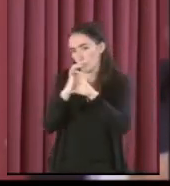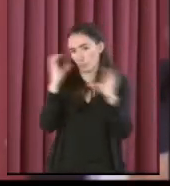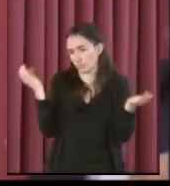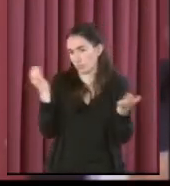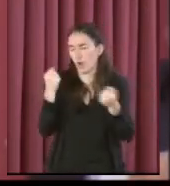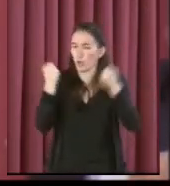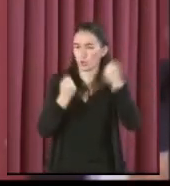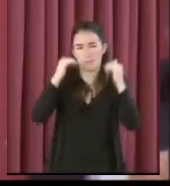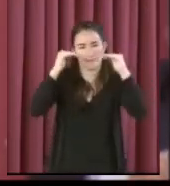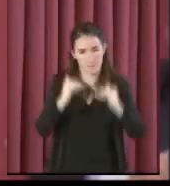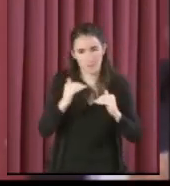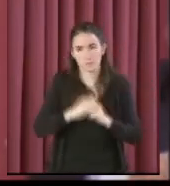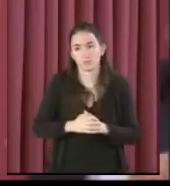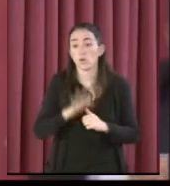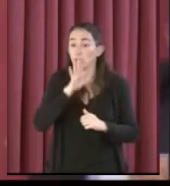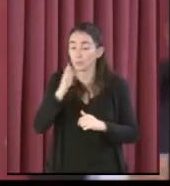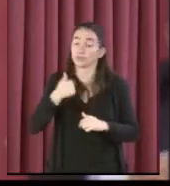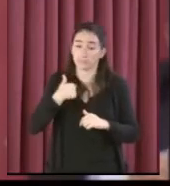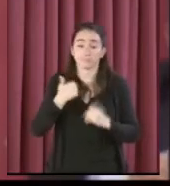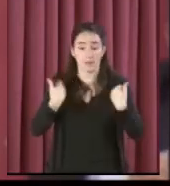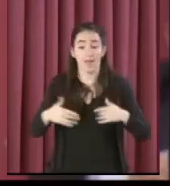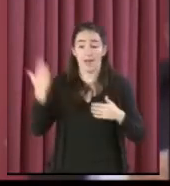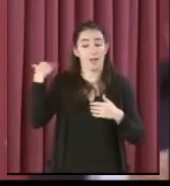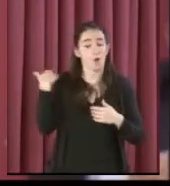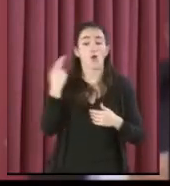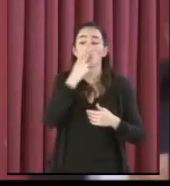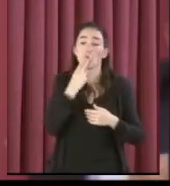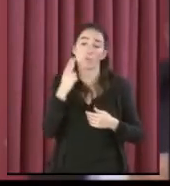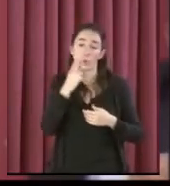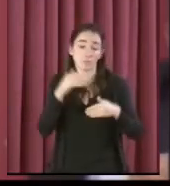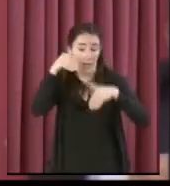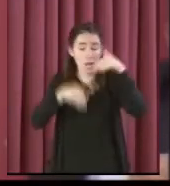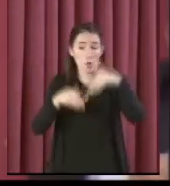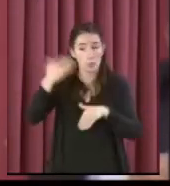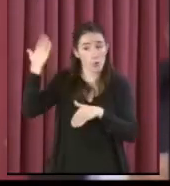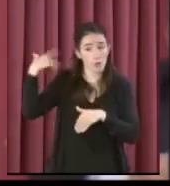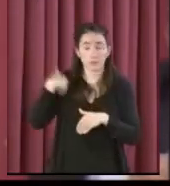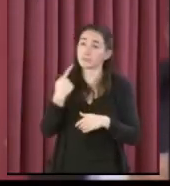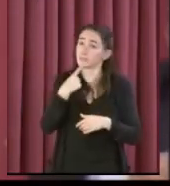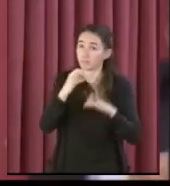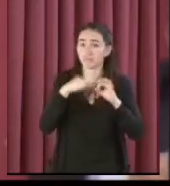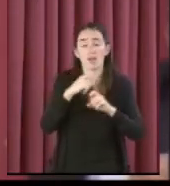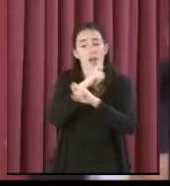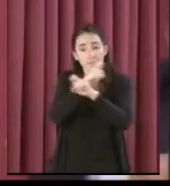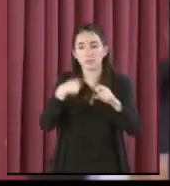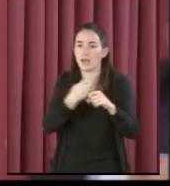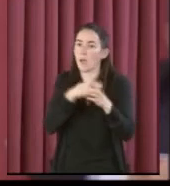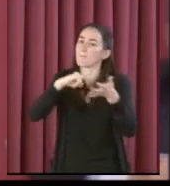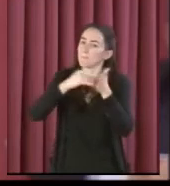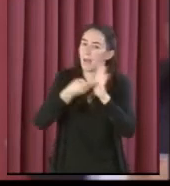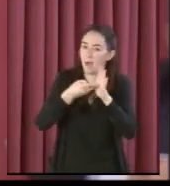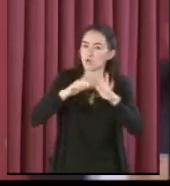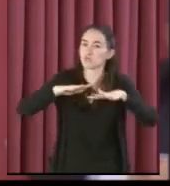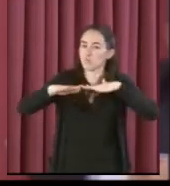en esta materialización? Cumplir nuestro compromiso electoral desde el desarrollo del Plan de Movilidad Urbana Sostenible de Logroño.